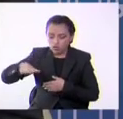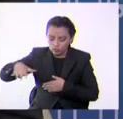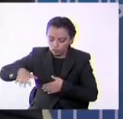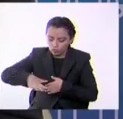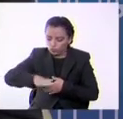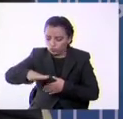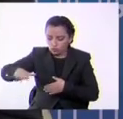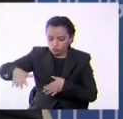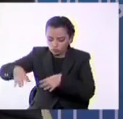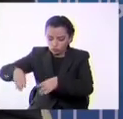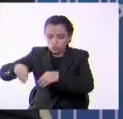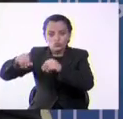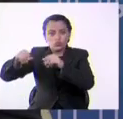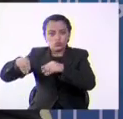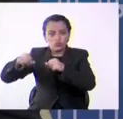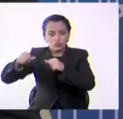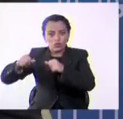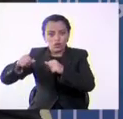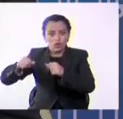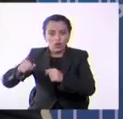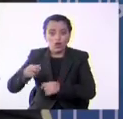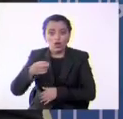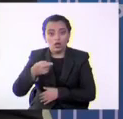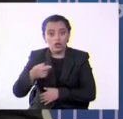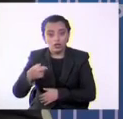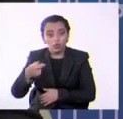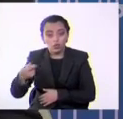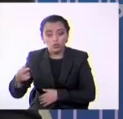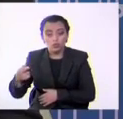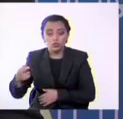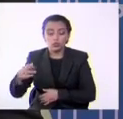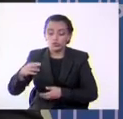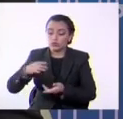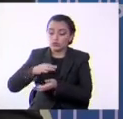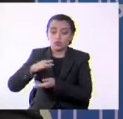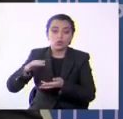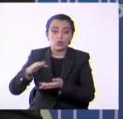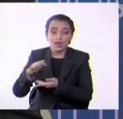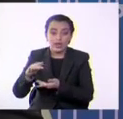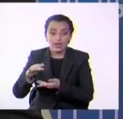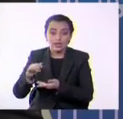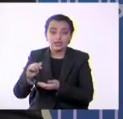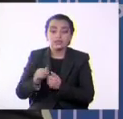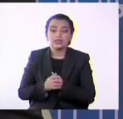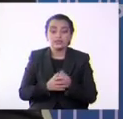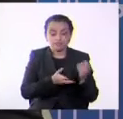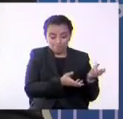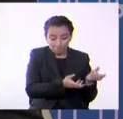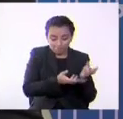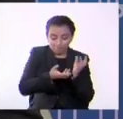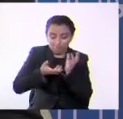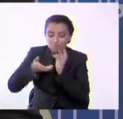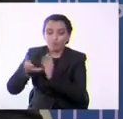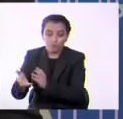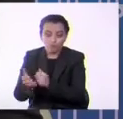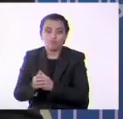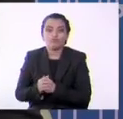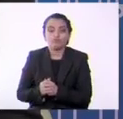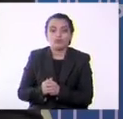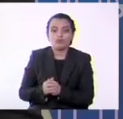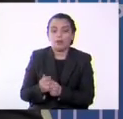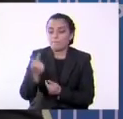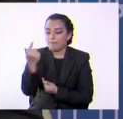hacer uso de recursos naturales como materia prima y de los recursos humanos para elaborar. Como ventajas y